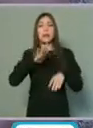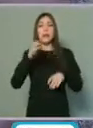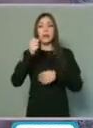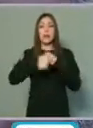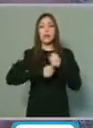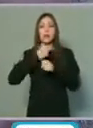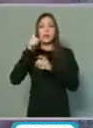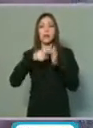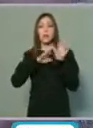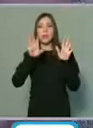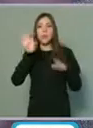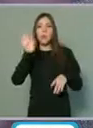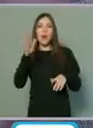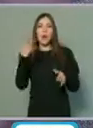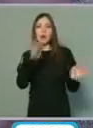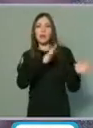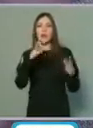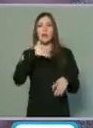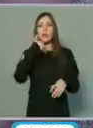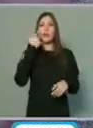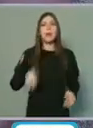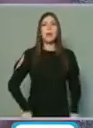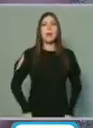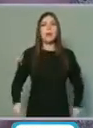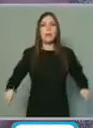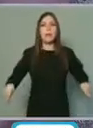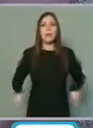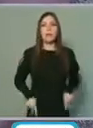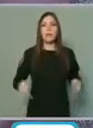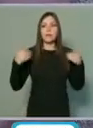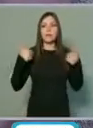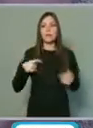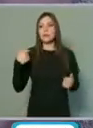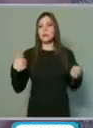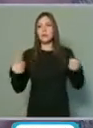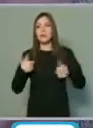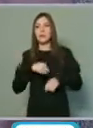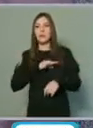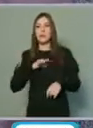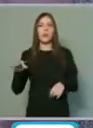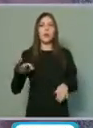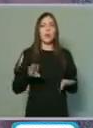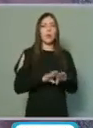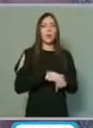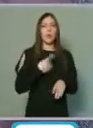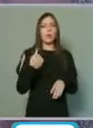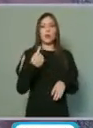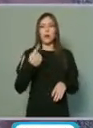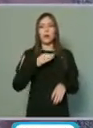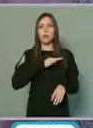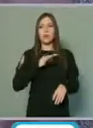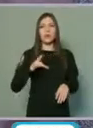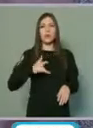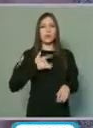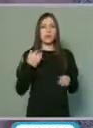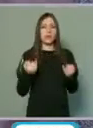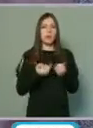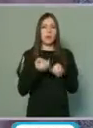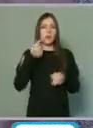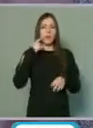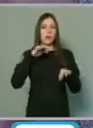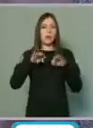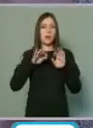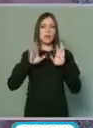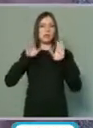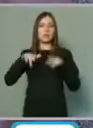40, adoptamos la vestimenta masculina para que nosotros pudiéramos un poco tener una cabida, digamos, dentro del